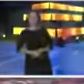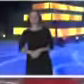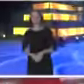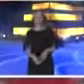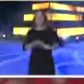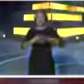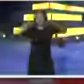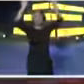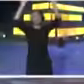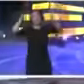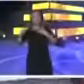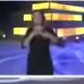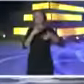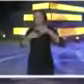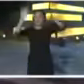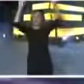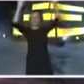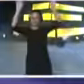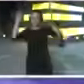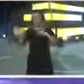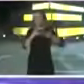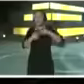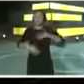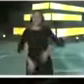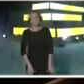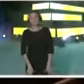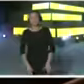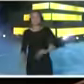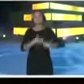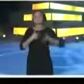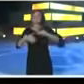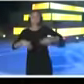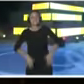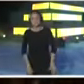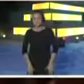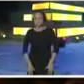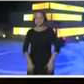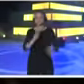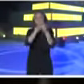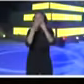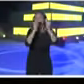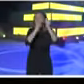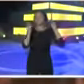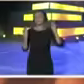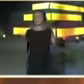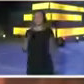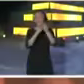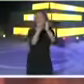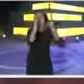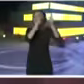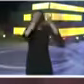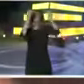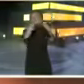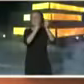Arriba la mano, arriba la mano, arriba la mano, la mano, la mano, la mano, te hacen un besito,